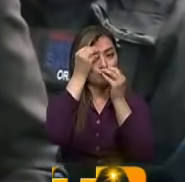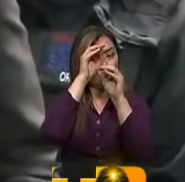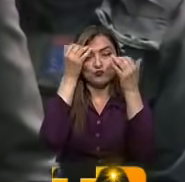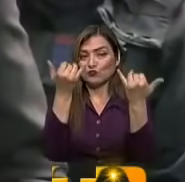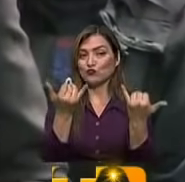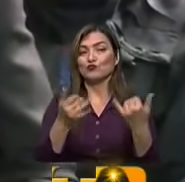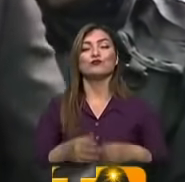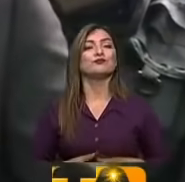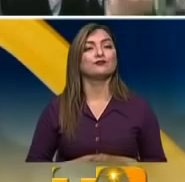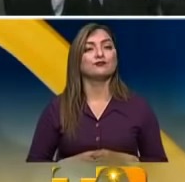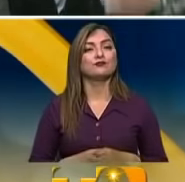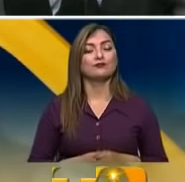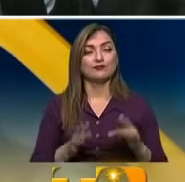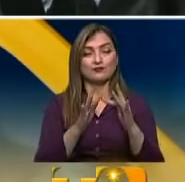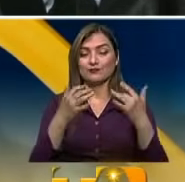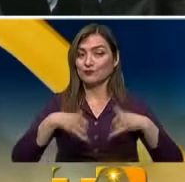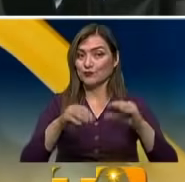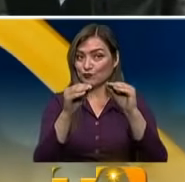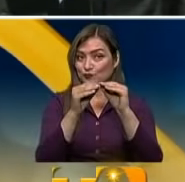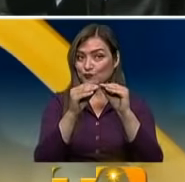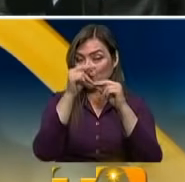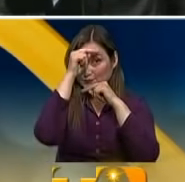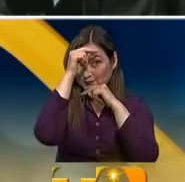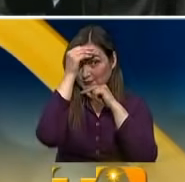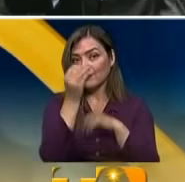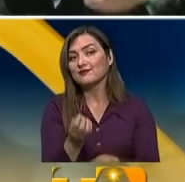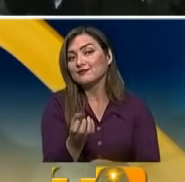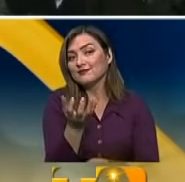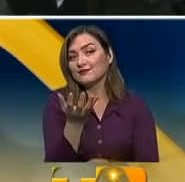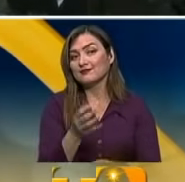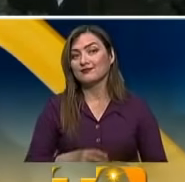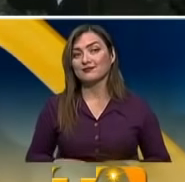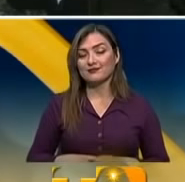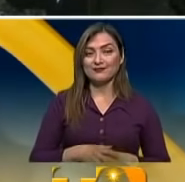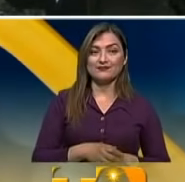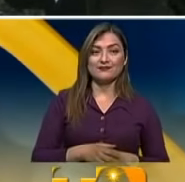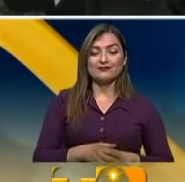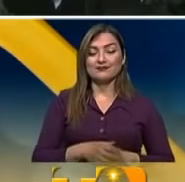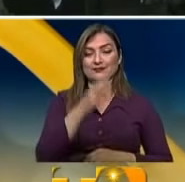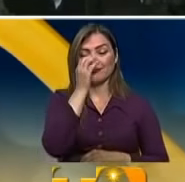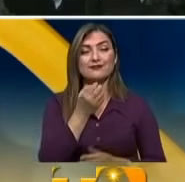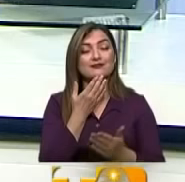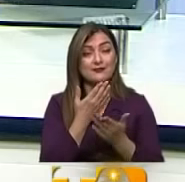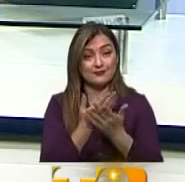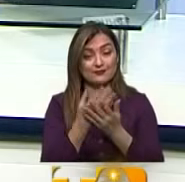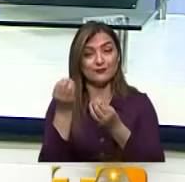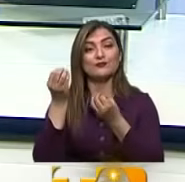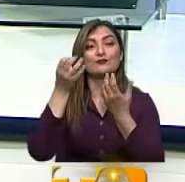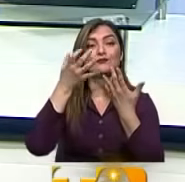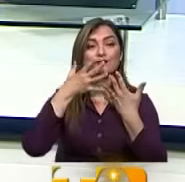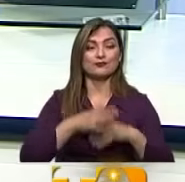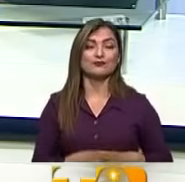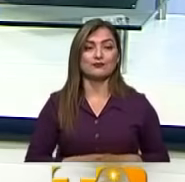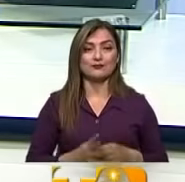podemos tener a esta hora de la mañana. Regresamos con ustedes a Estudios, que tienen más noticias. Muy buenos días. Buenos días, Juan Miguel. Muchísimas gracias por la información.